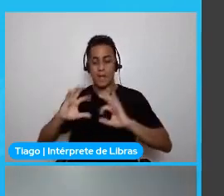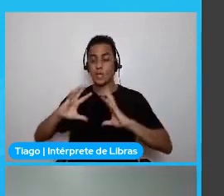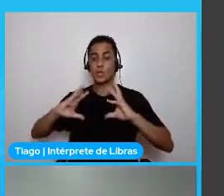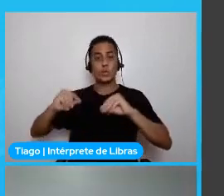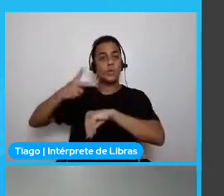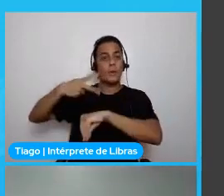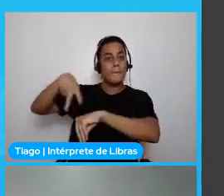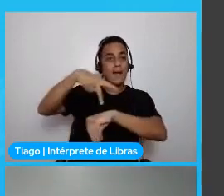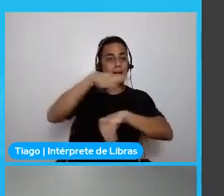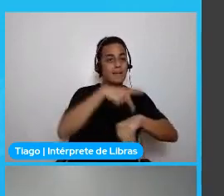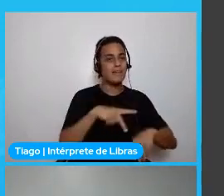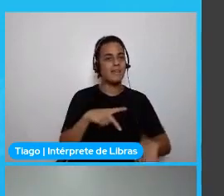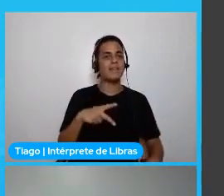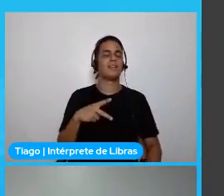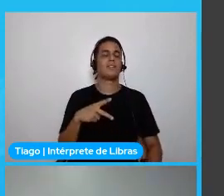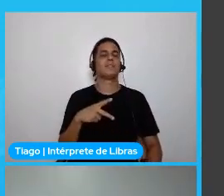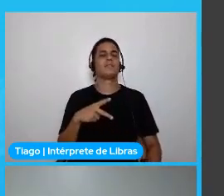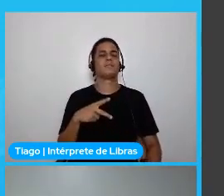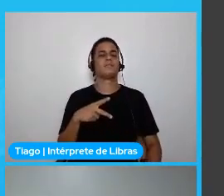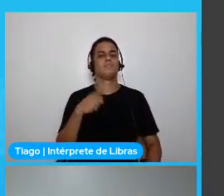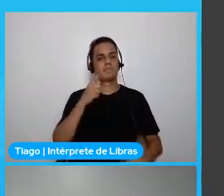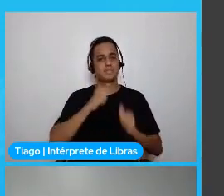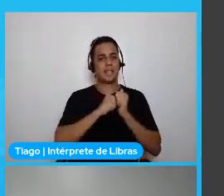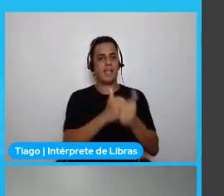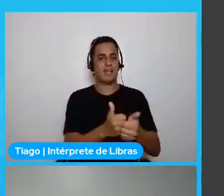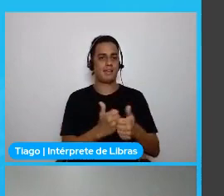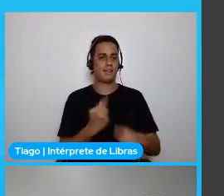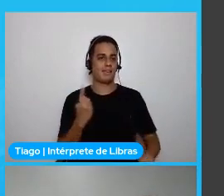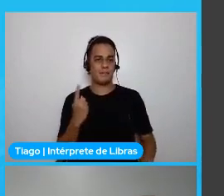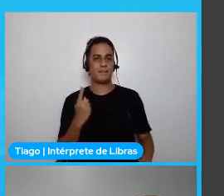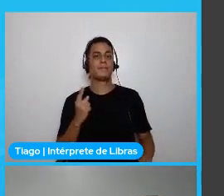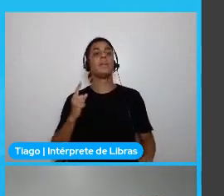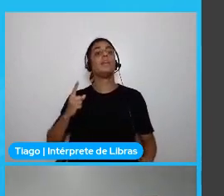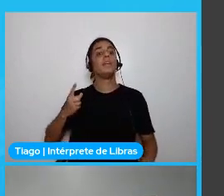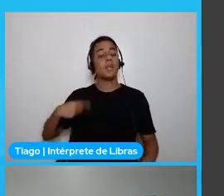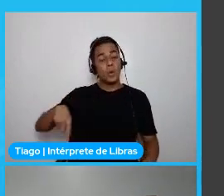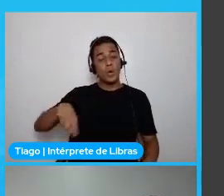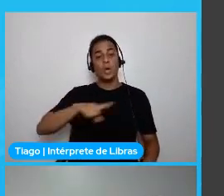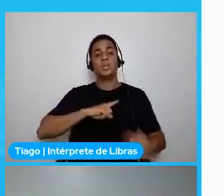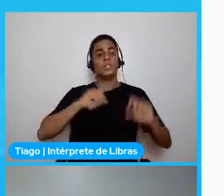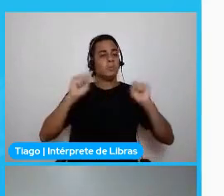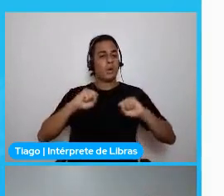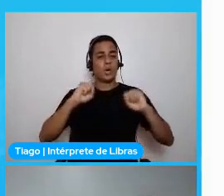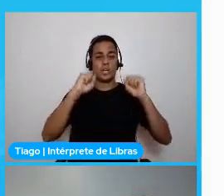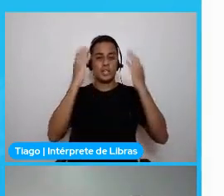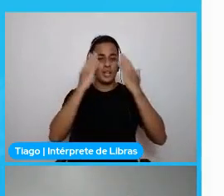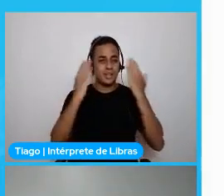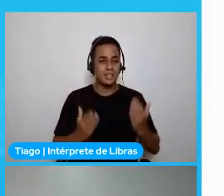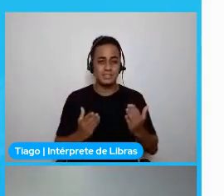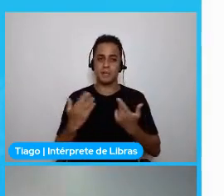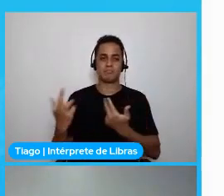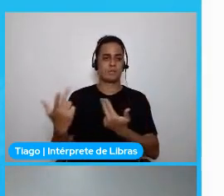se ha implementado este formato. Es decir, lo podemos analizar de igual manera.